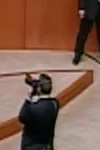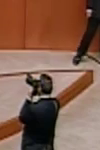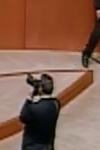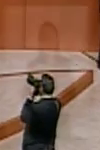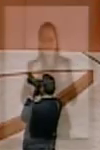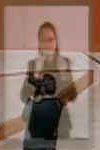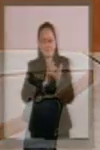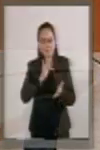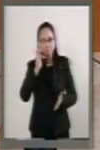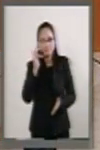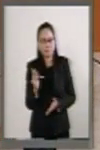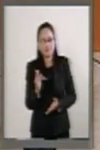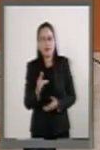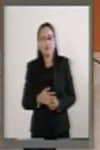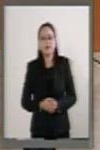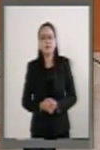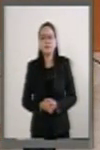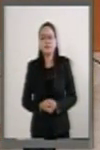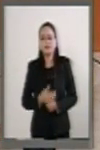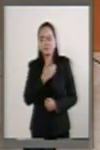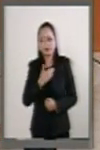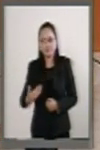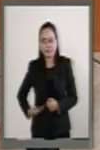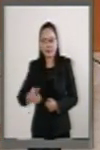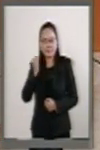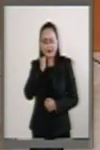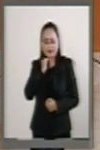Muchas gracias, señor presidente.